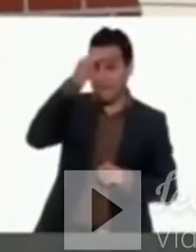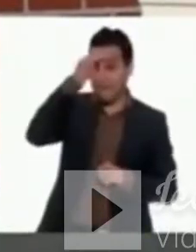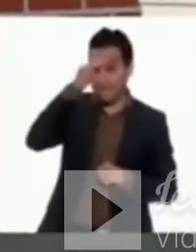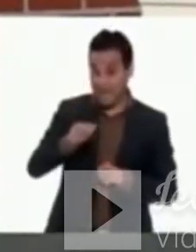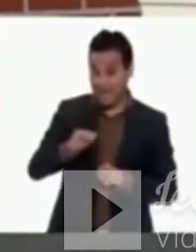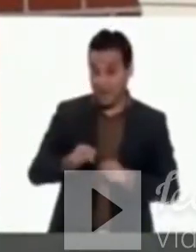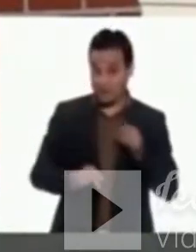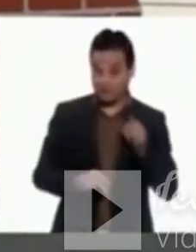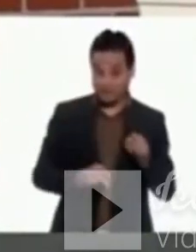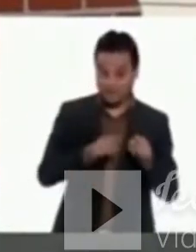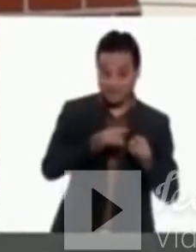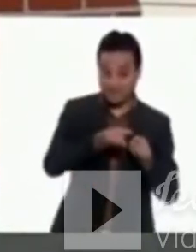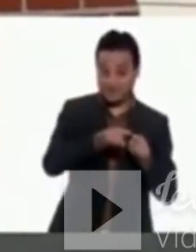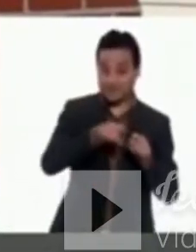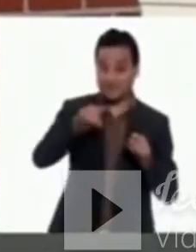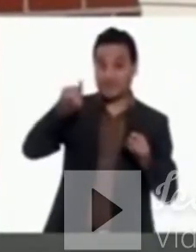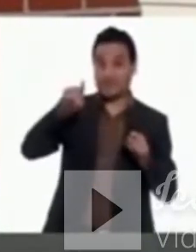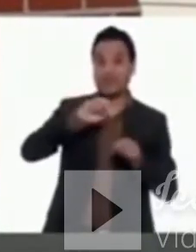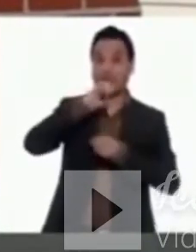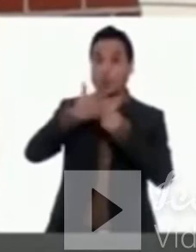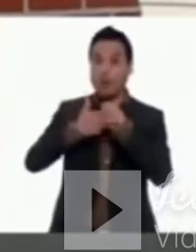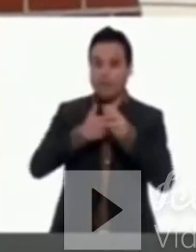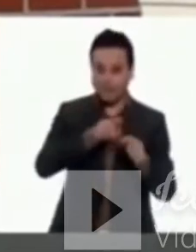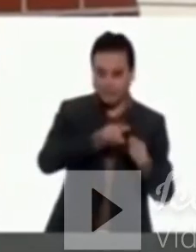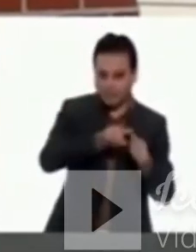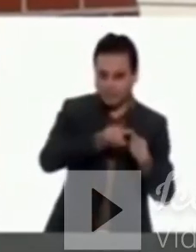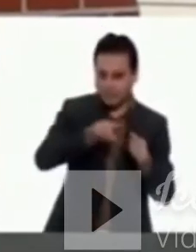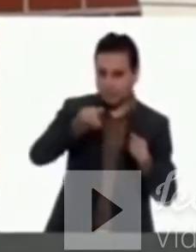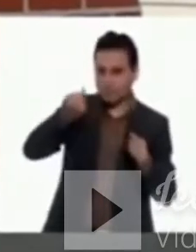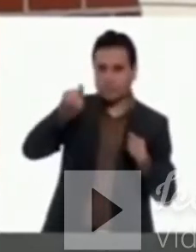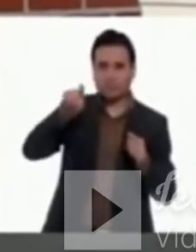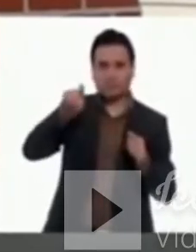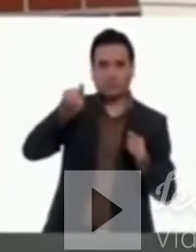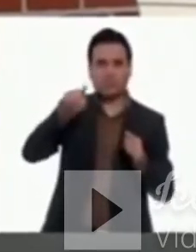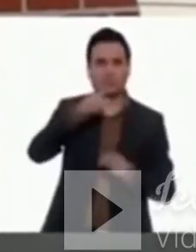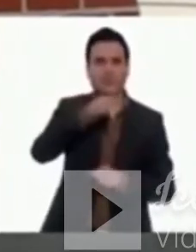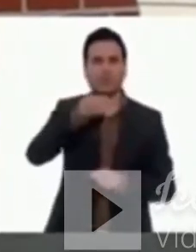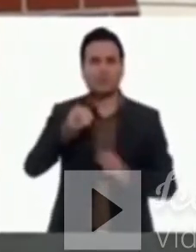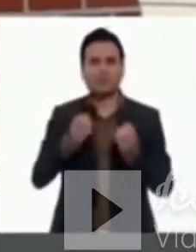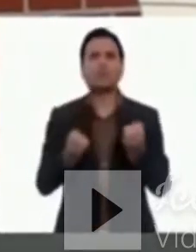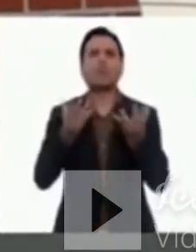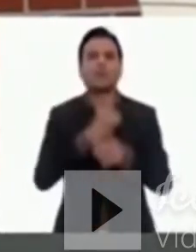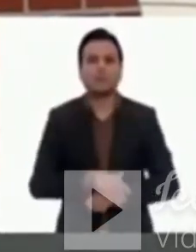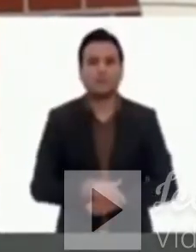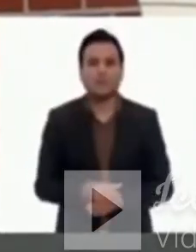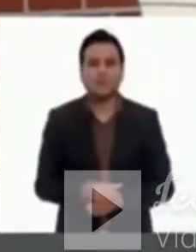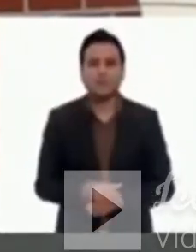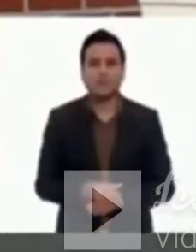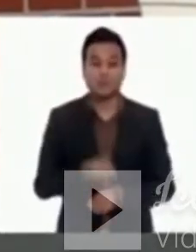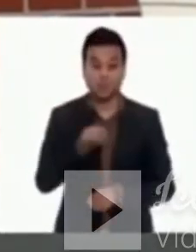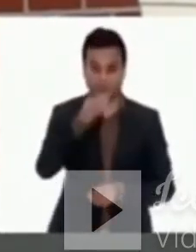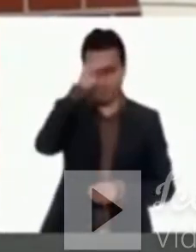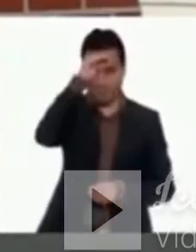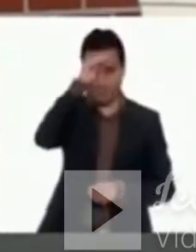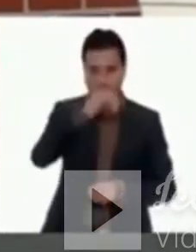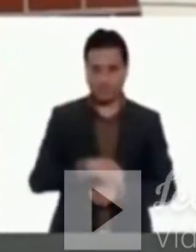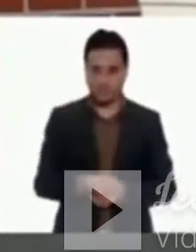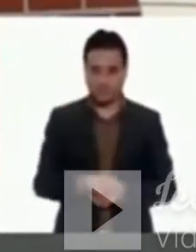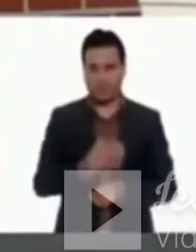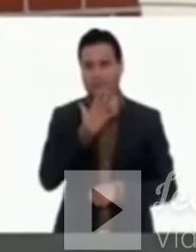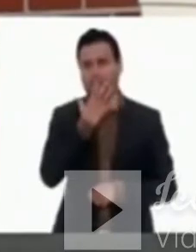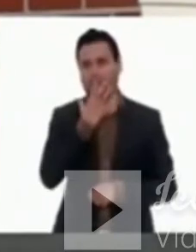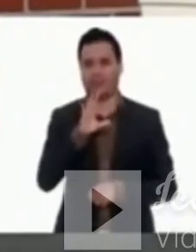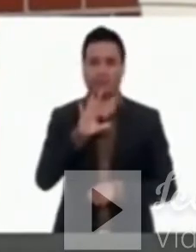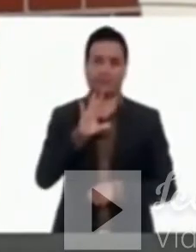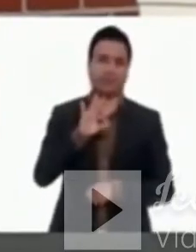que hay entre México y algún país de Europa o en algún otro lugar más lejano. Es una distancia en apariencia